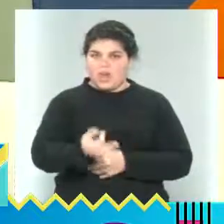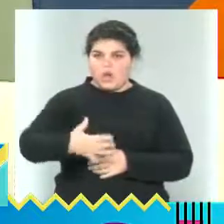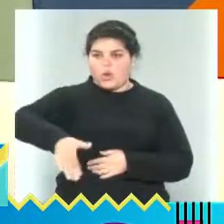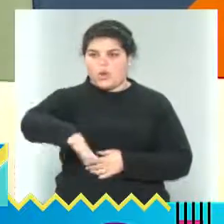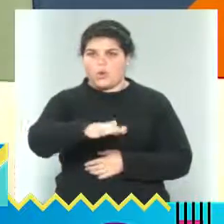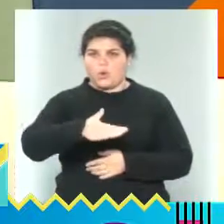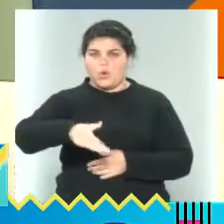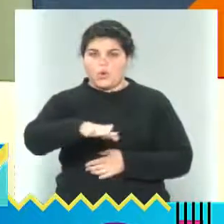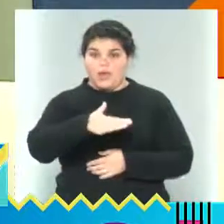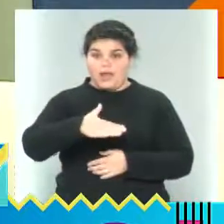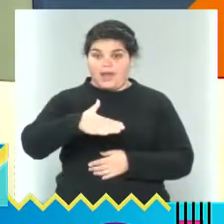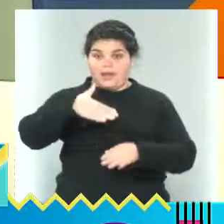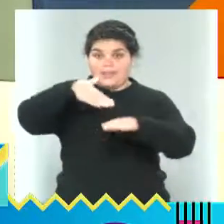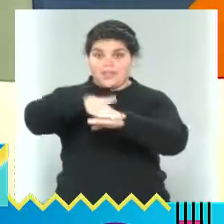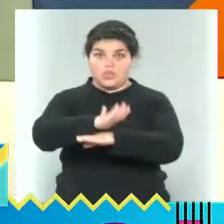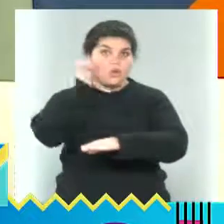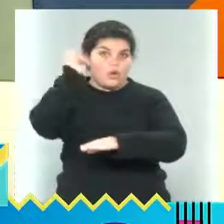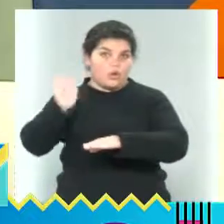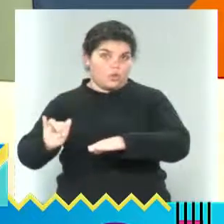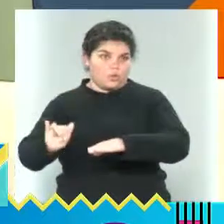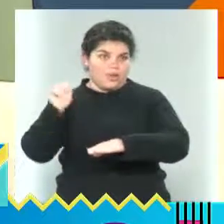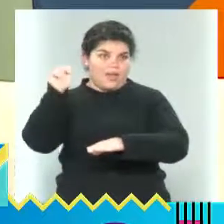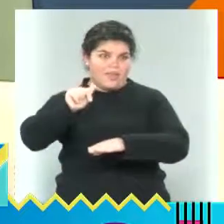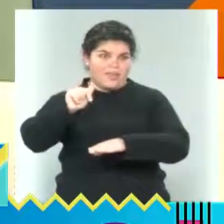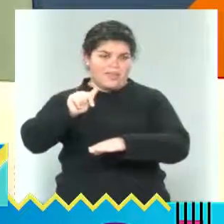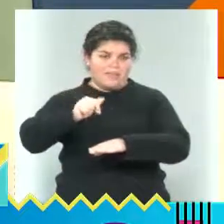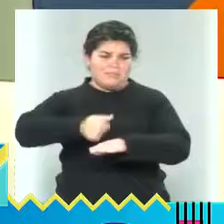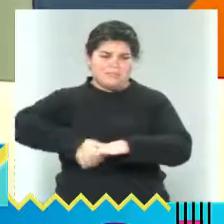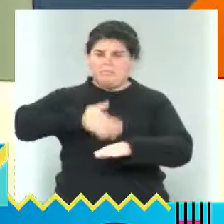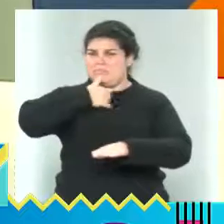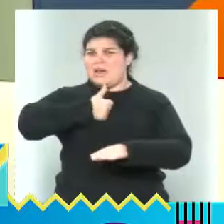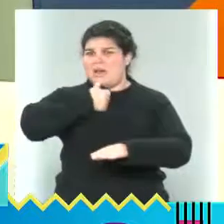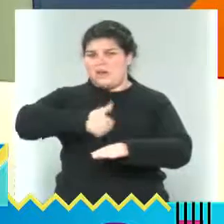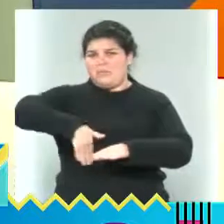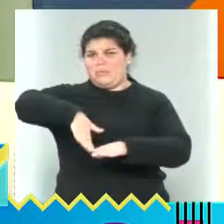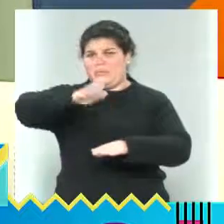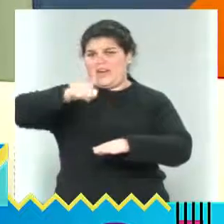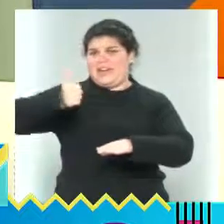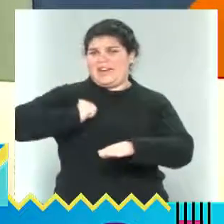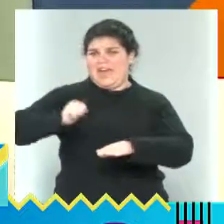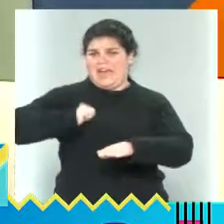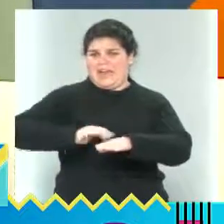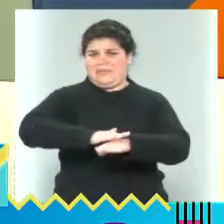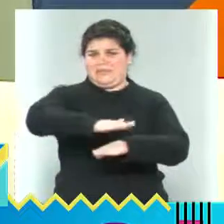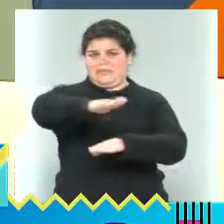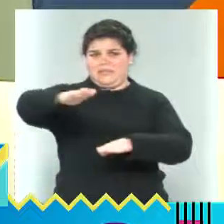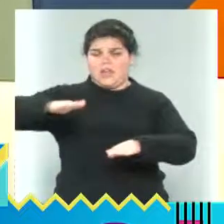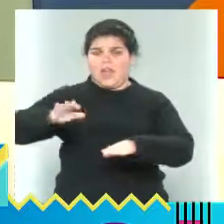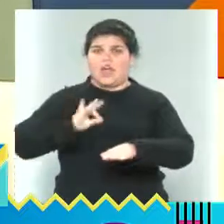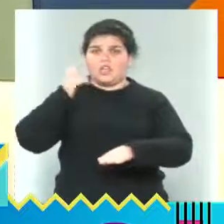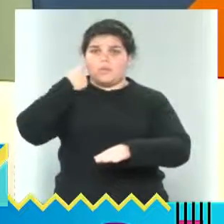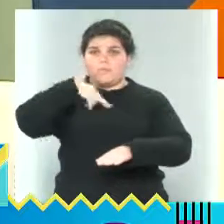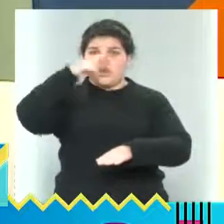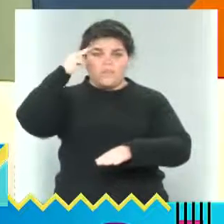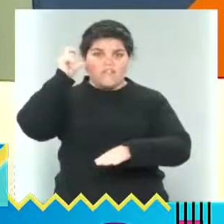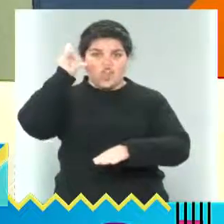Cruz, y la cloaca no tiene 80 años, la cloaca se hizo en los años 80, o sea, está dentro de la